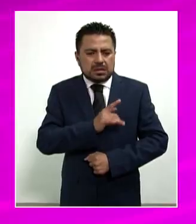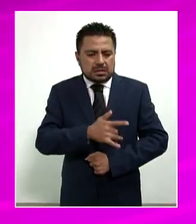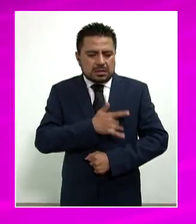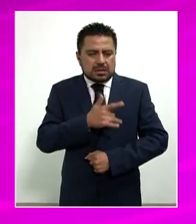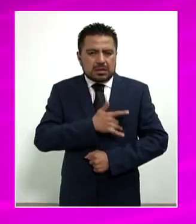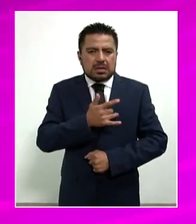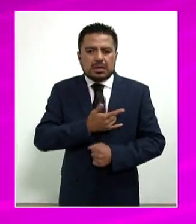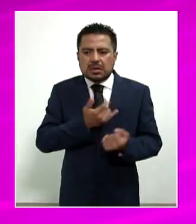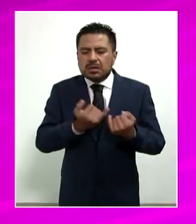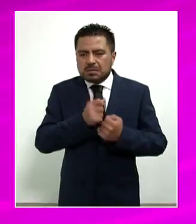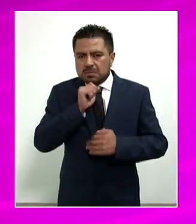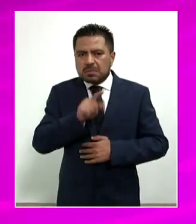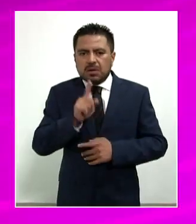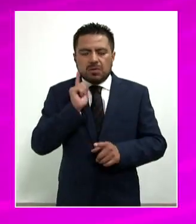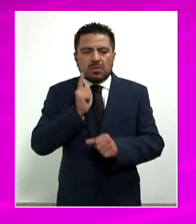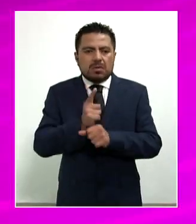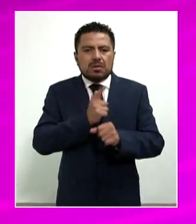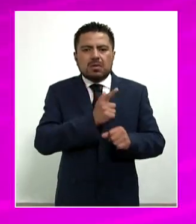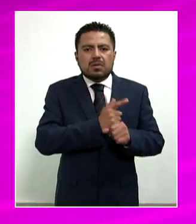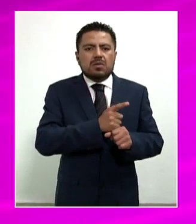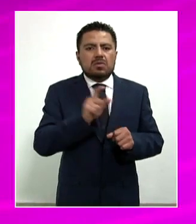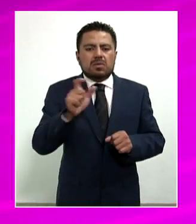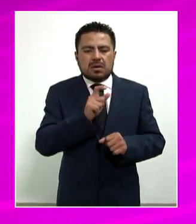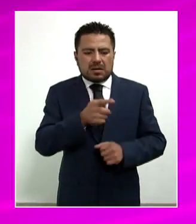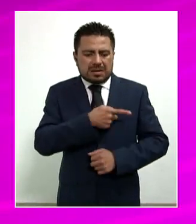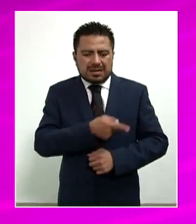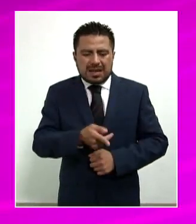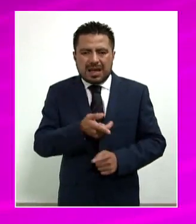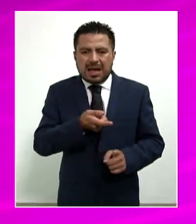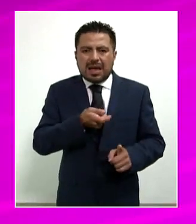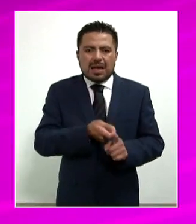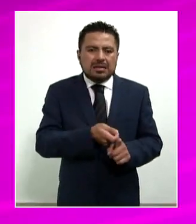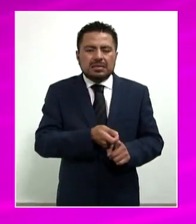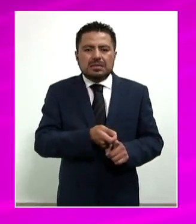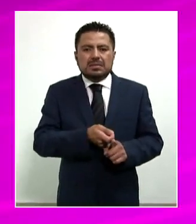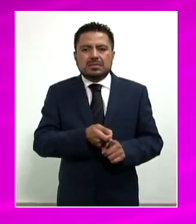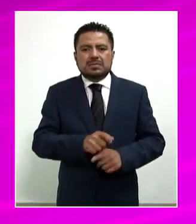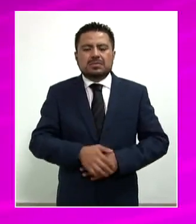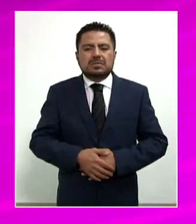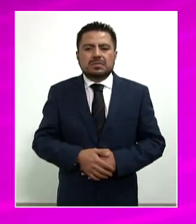tenemos también cuando vemos a alguien quizá en situación de pobreza,